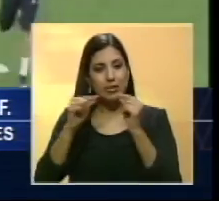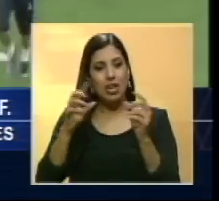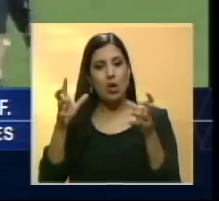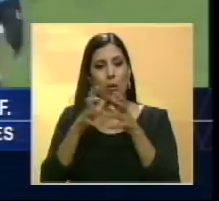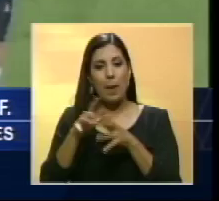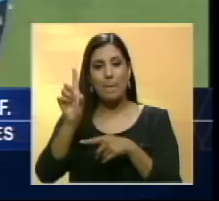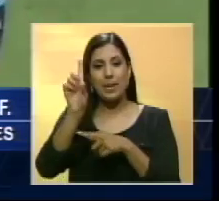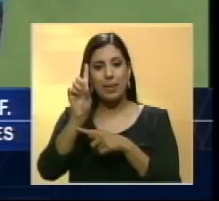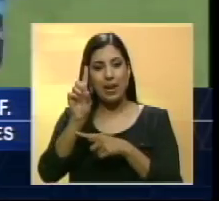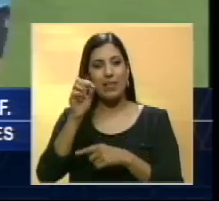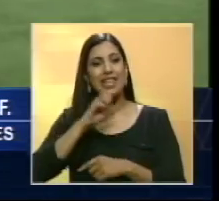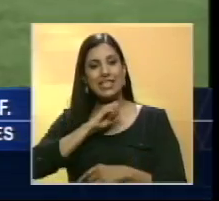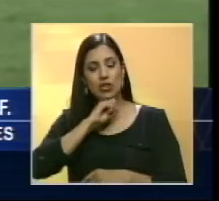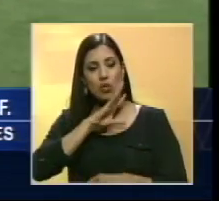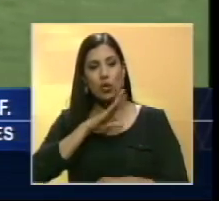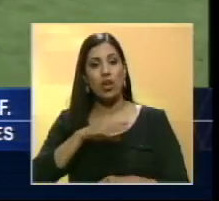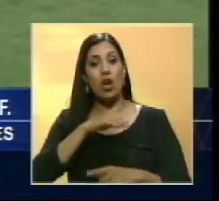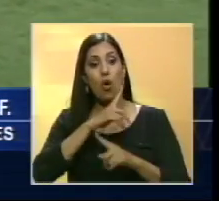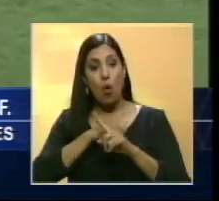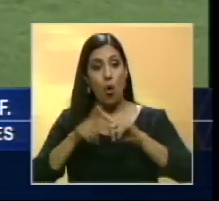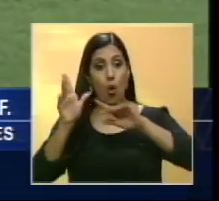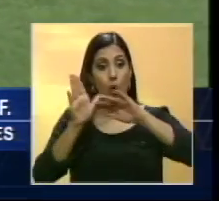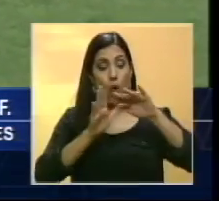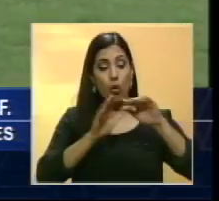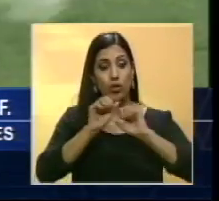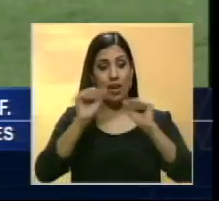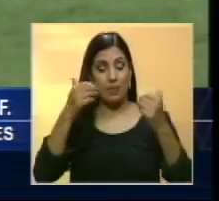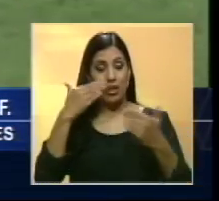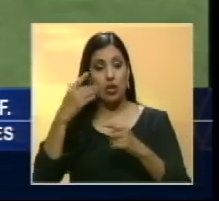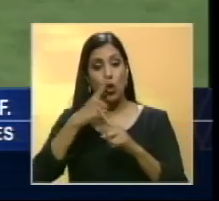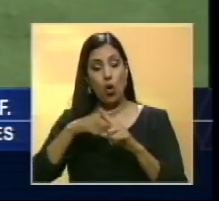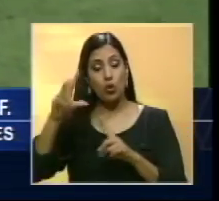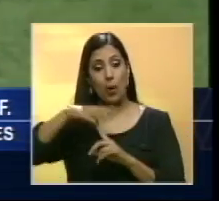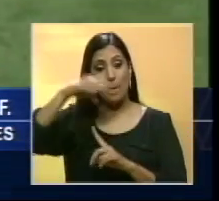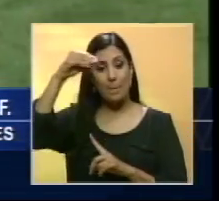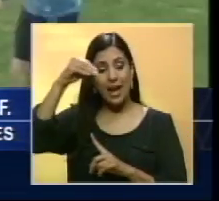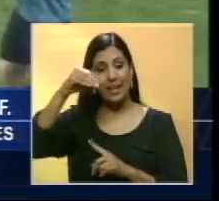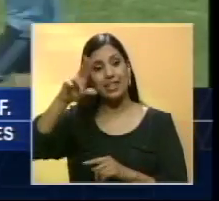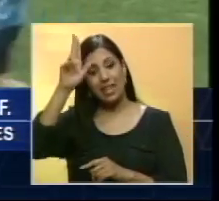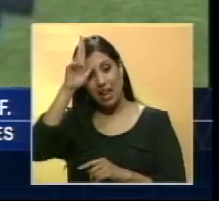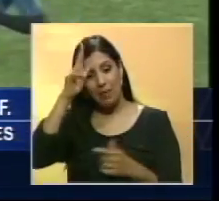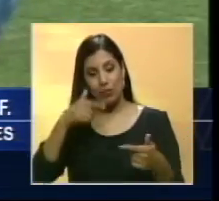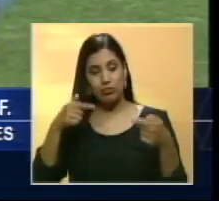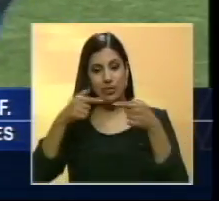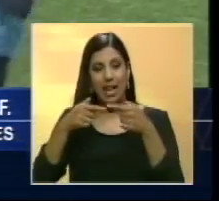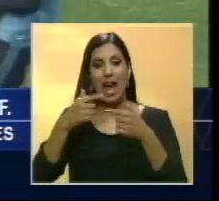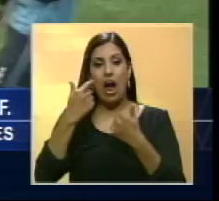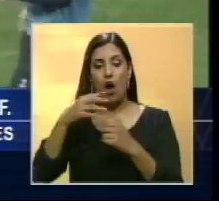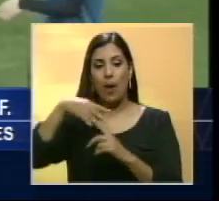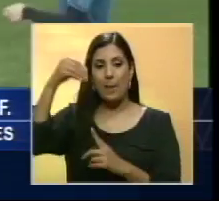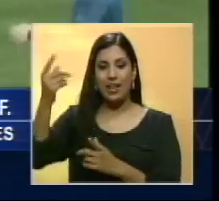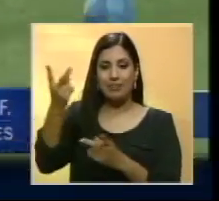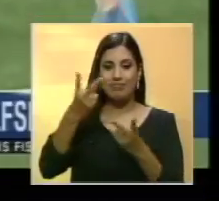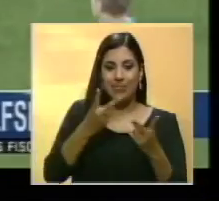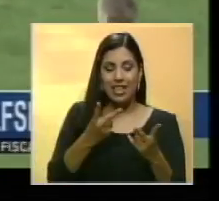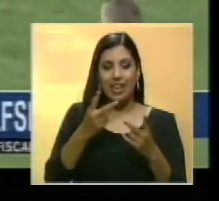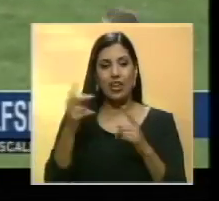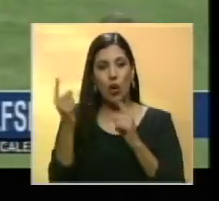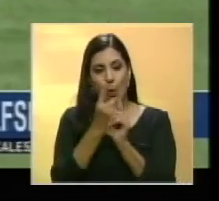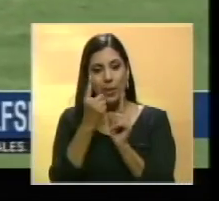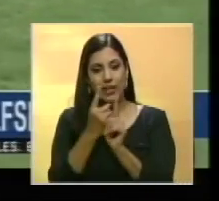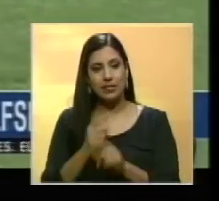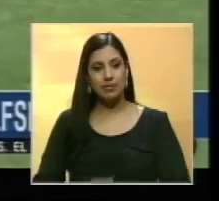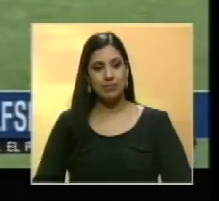fase por primera vez en su historia. En el otro choque del día, el Paris Saint-Germain recibirá al Manchester City, que se estrena en esta ronda de la competición.